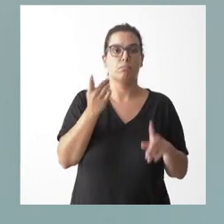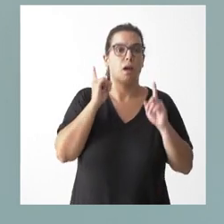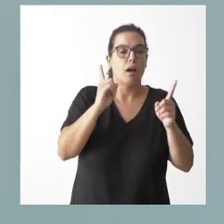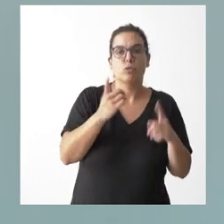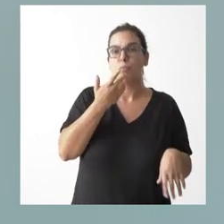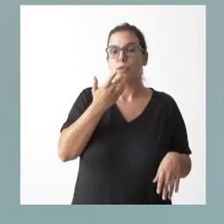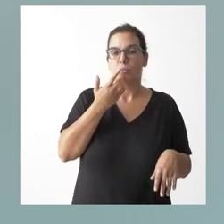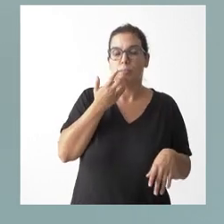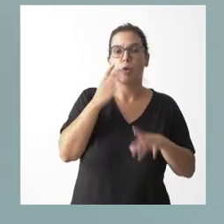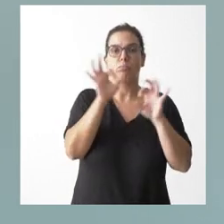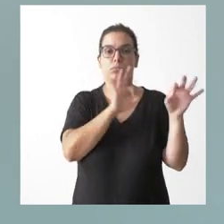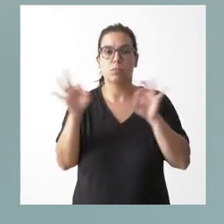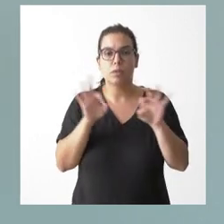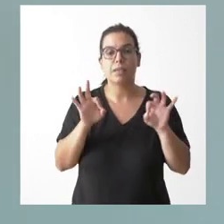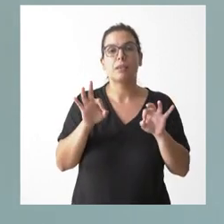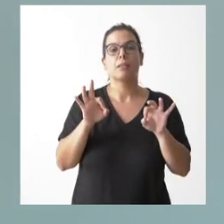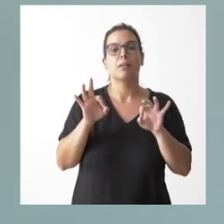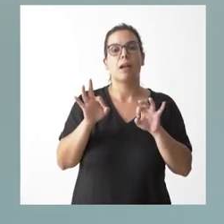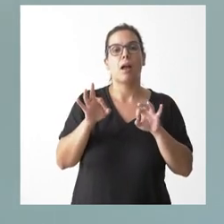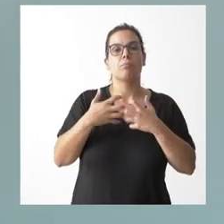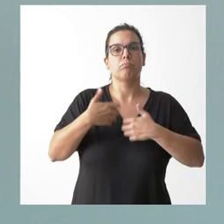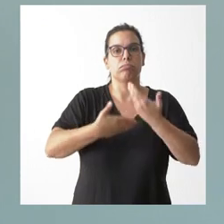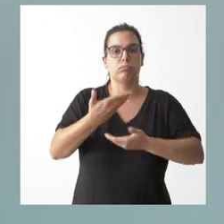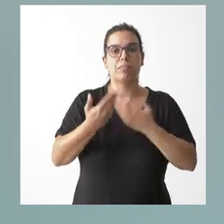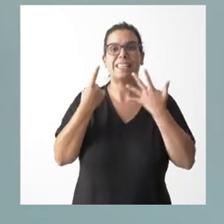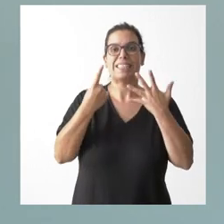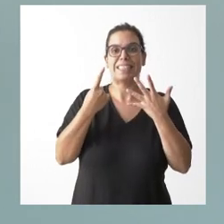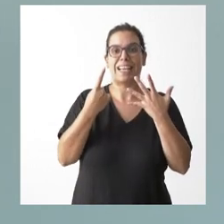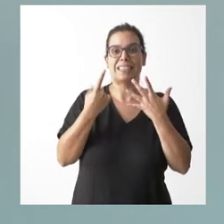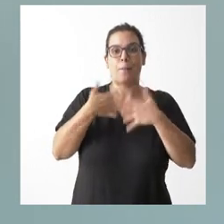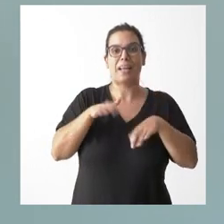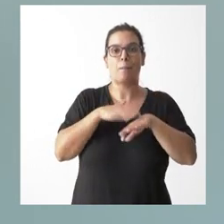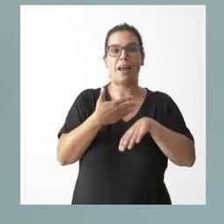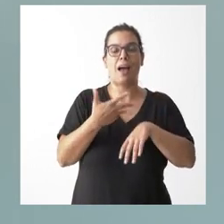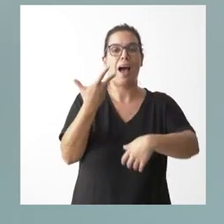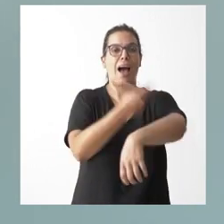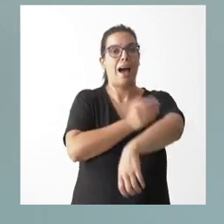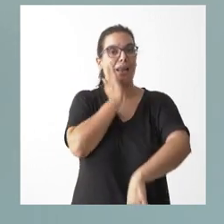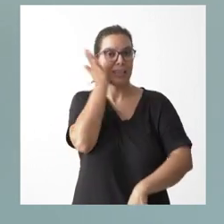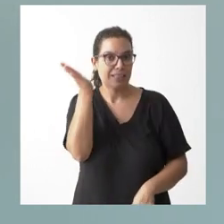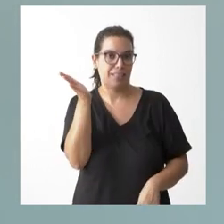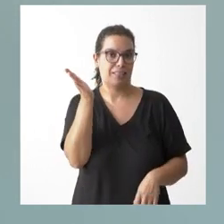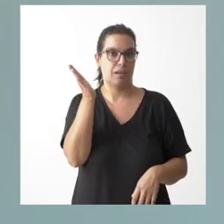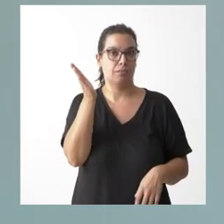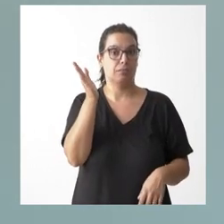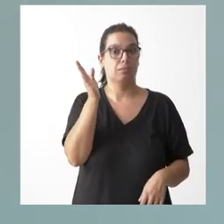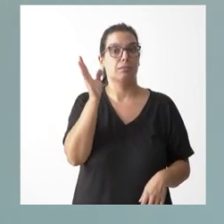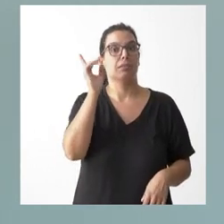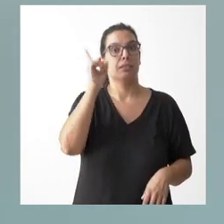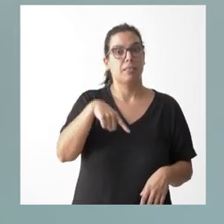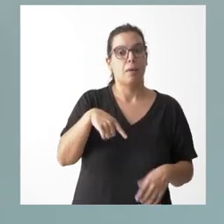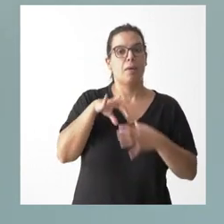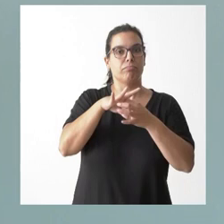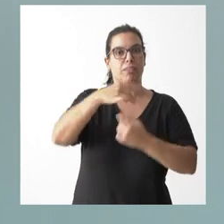dotación, instalación y la puerta en marcha de 6 estaciones de anestesia con monitor hemodinámico para su uso en este